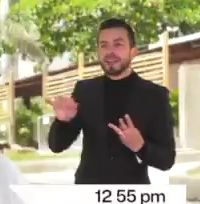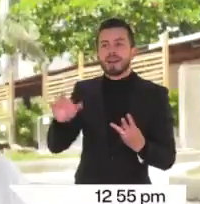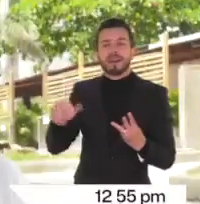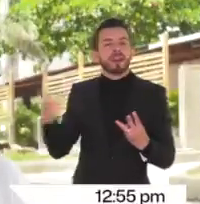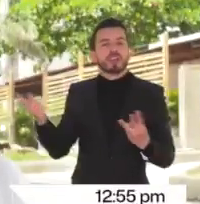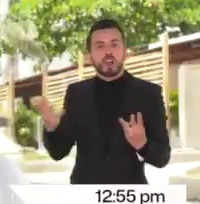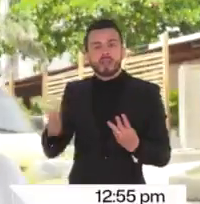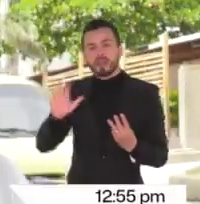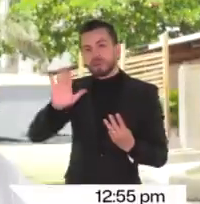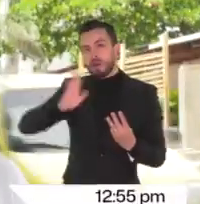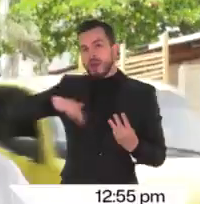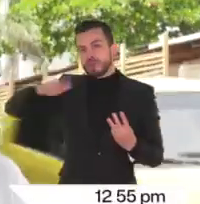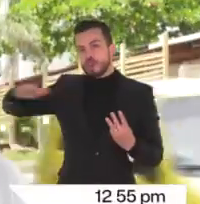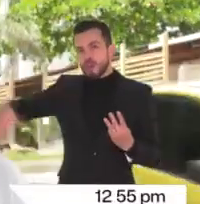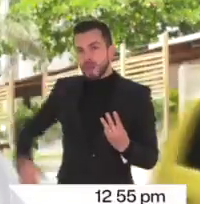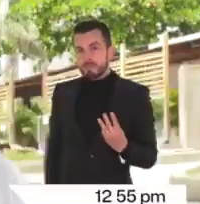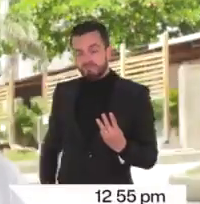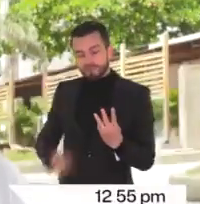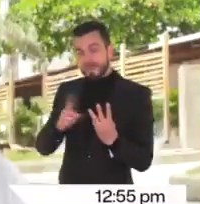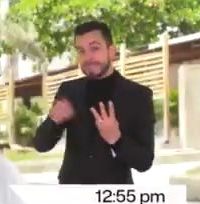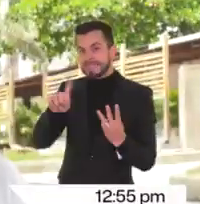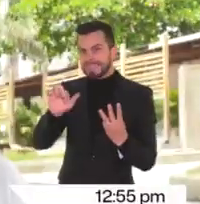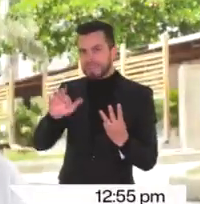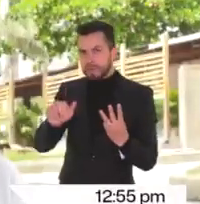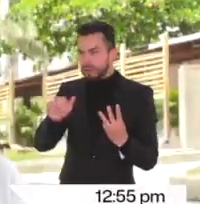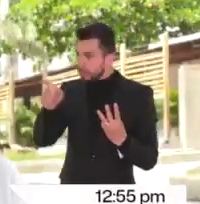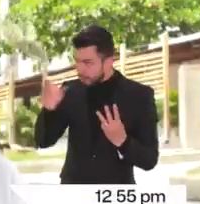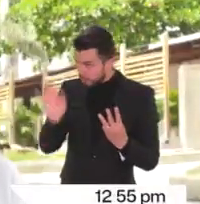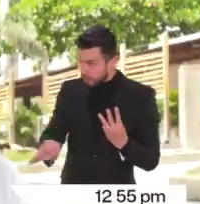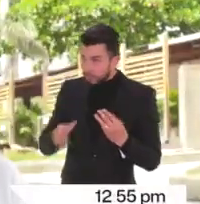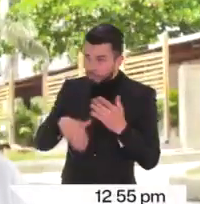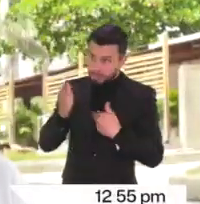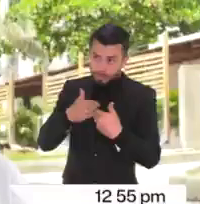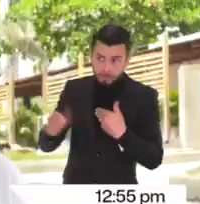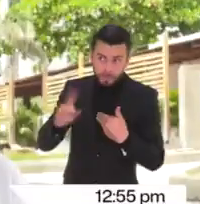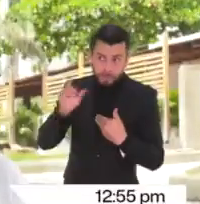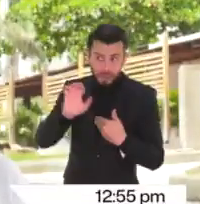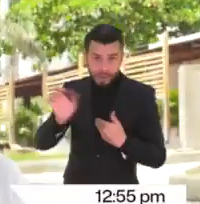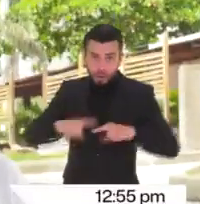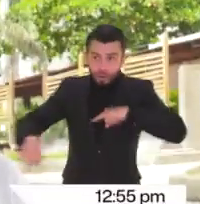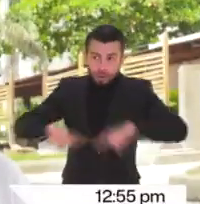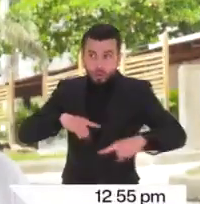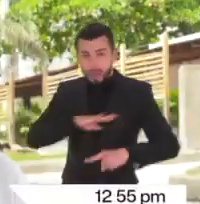acompaña desde Antioquia. Sara, entonces, ¿qué hará el mandatario? Buenas tardes.